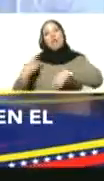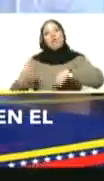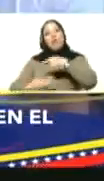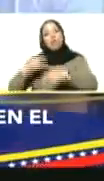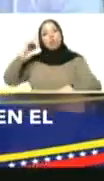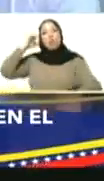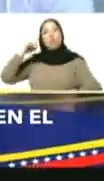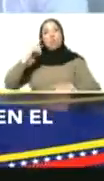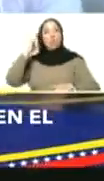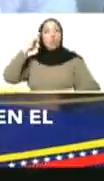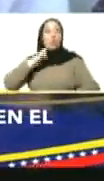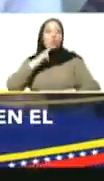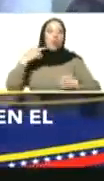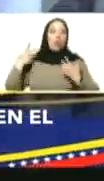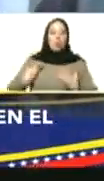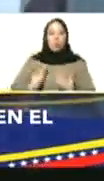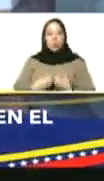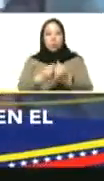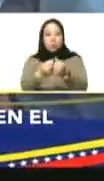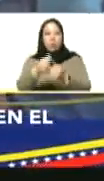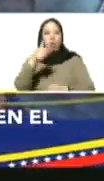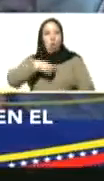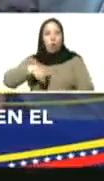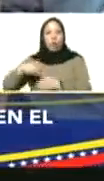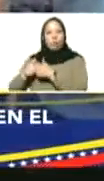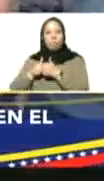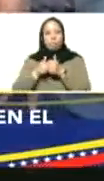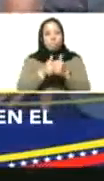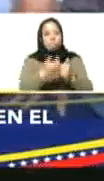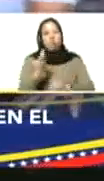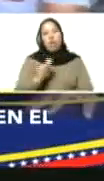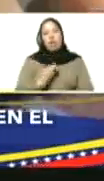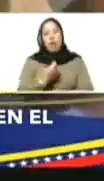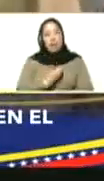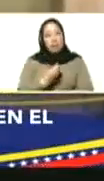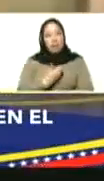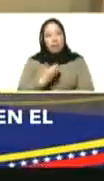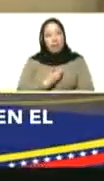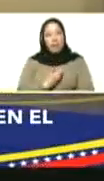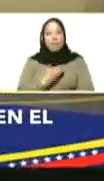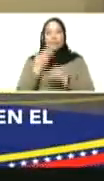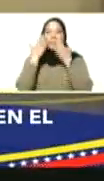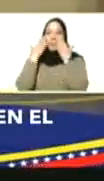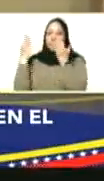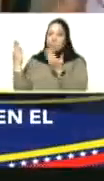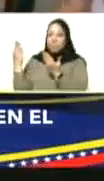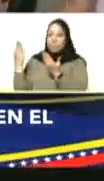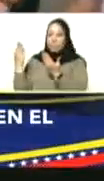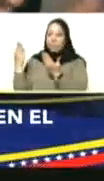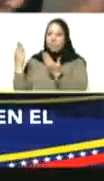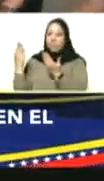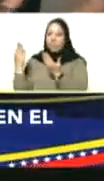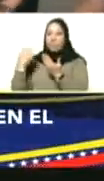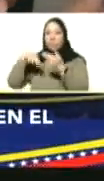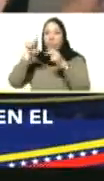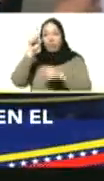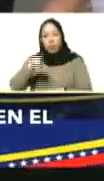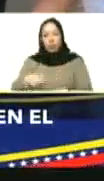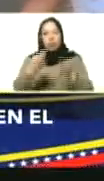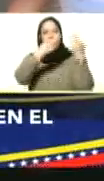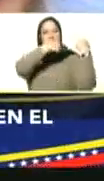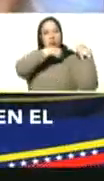Bolivariana. Nos acompañan en el día de hoy nuestro alcalde Juan Paradas, igualmente el representante